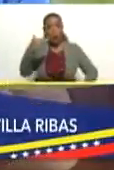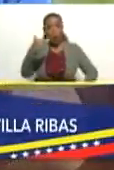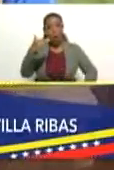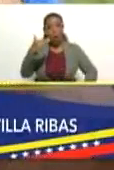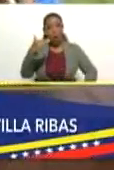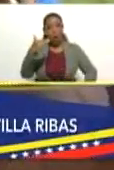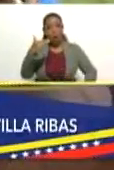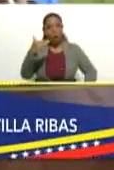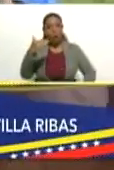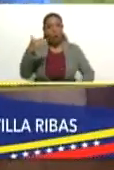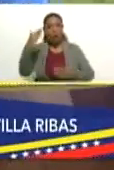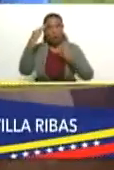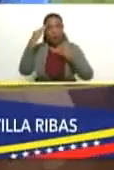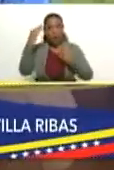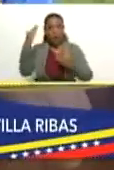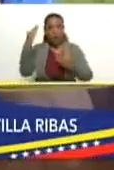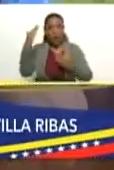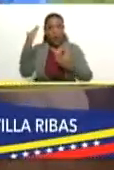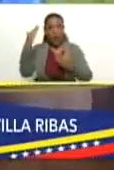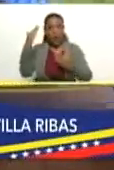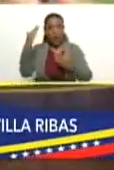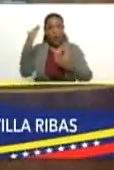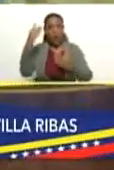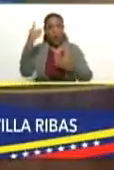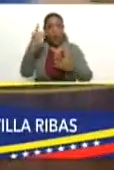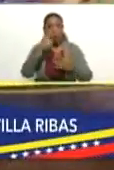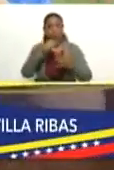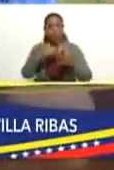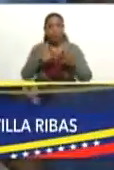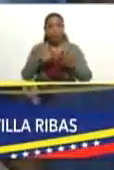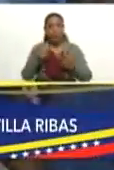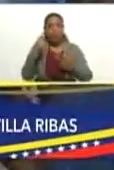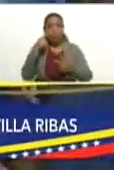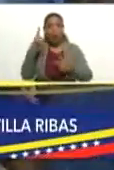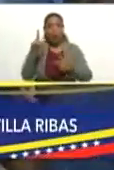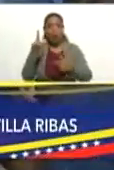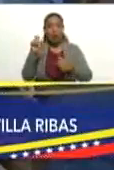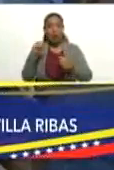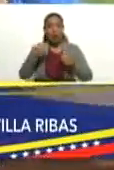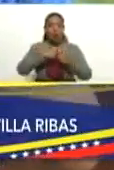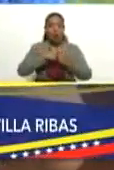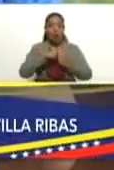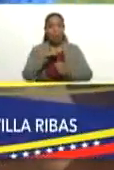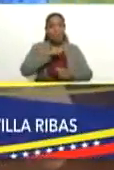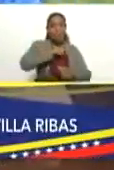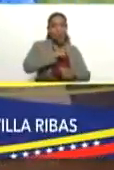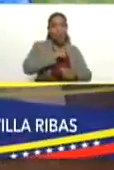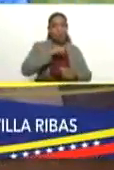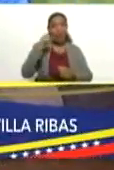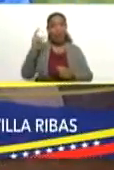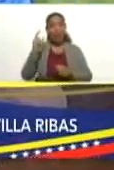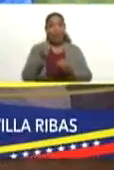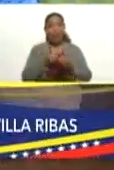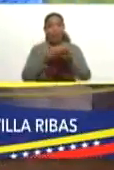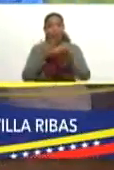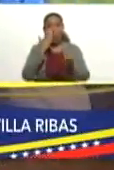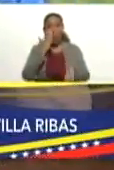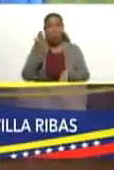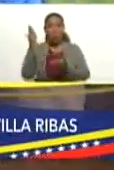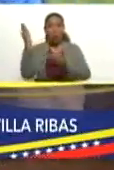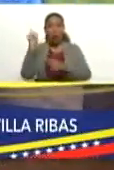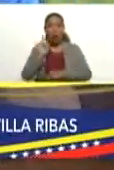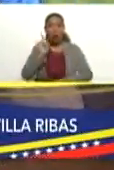saludo tailandés, el saludo oriental, épale, épale, en esos tiempos de la coronavirus. Vamos a ir